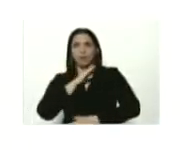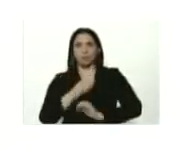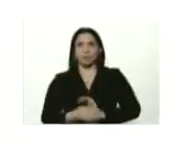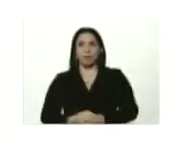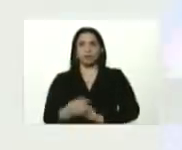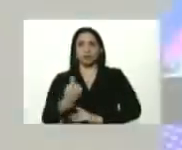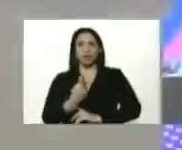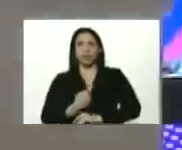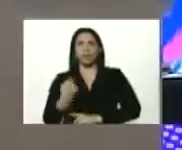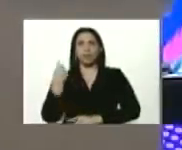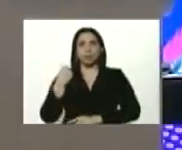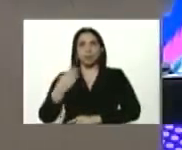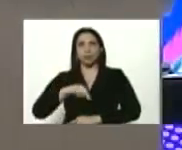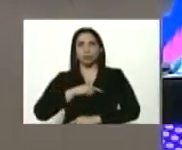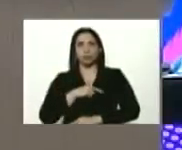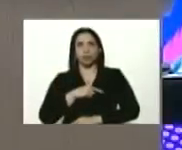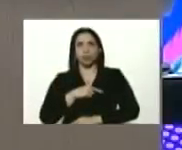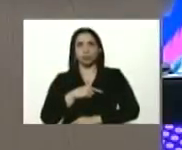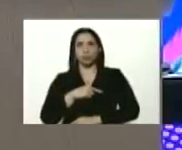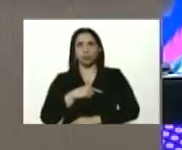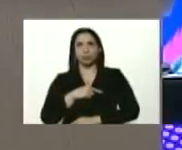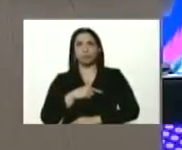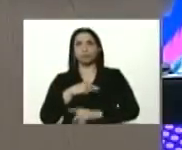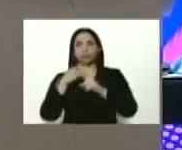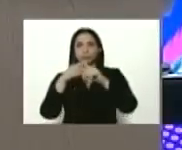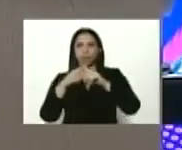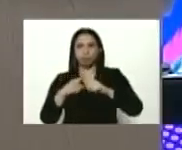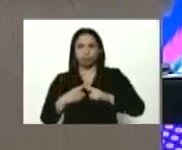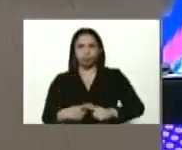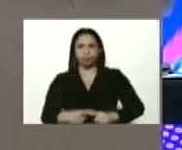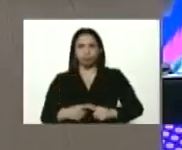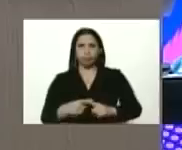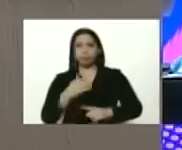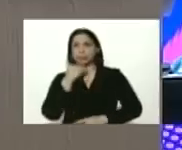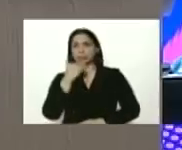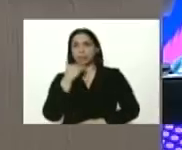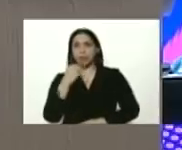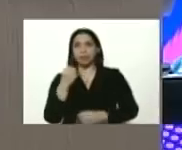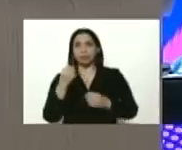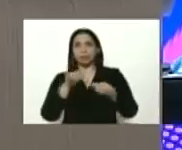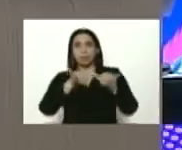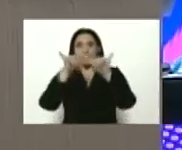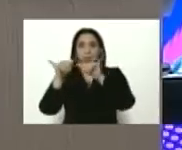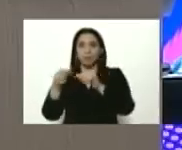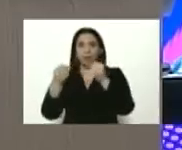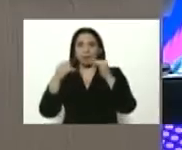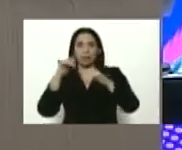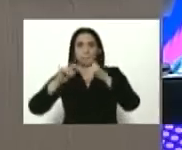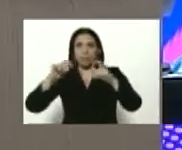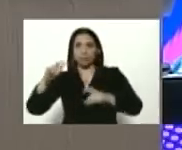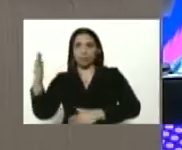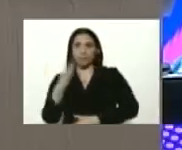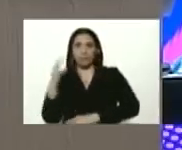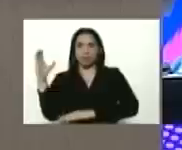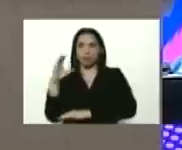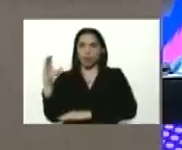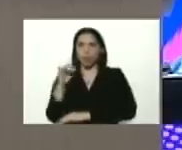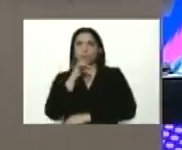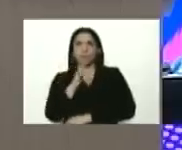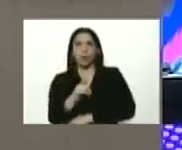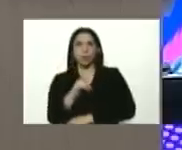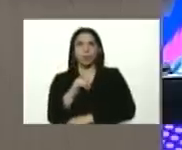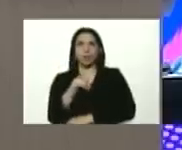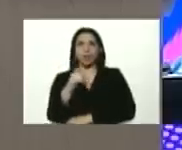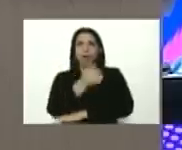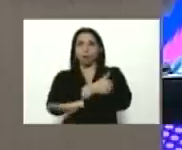hemos diagnosticado casi la misma cantidad de pacientes COVID-19 que vienen de Colombia, de los que reportan las autoridades